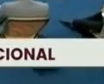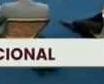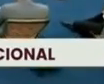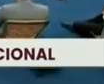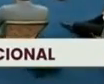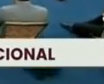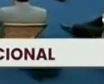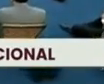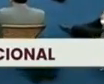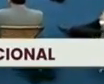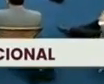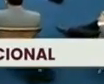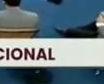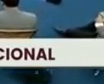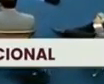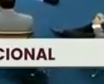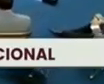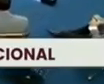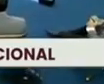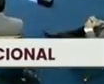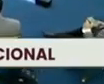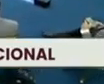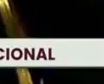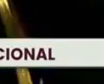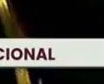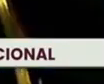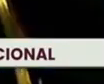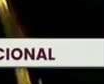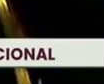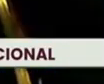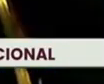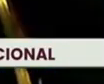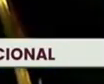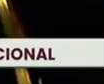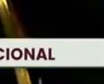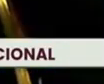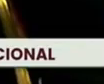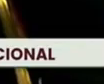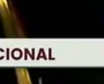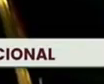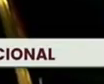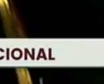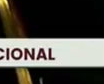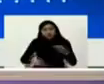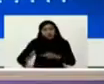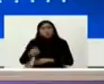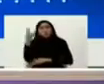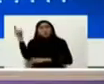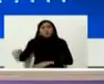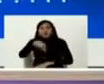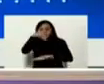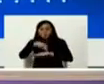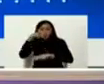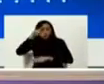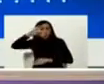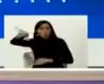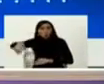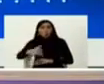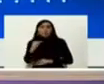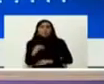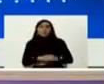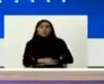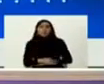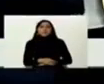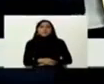agradecía todo la arquitectura internacional que ha desarrollado Venezuela para poder hacer frente, por ejemplo, al tema de la pandemia, con